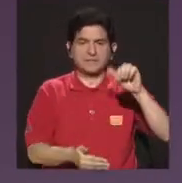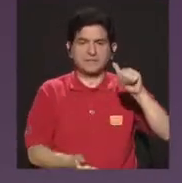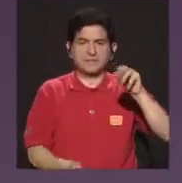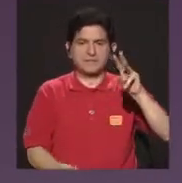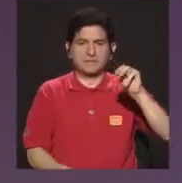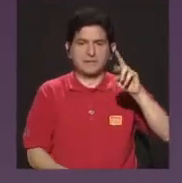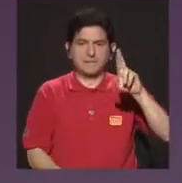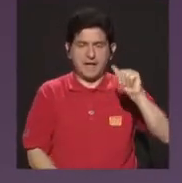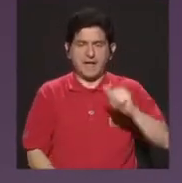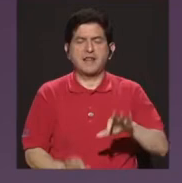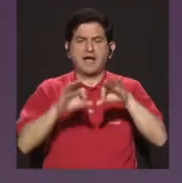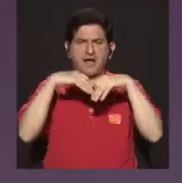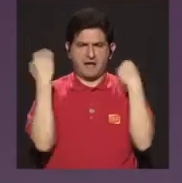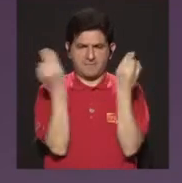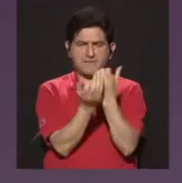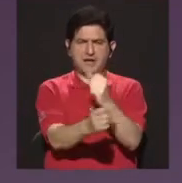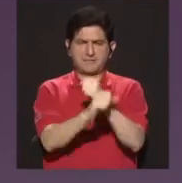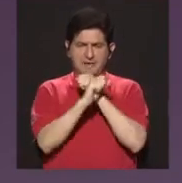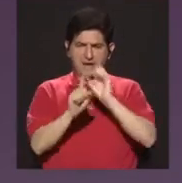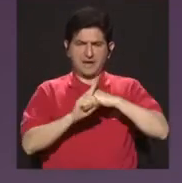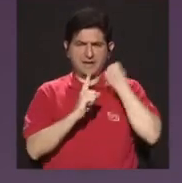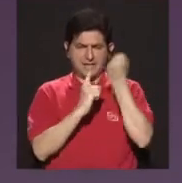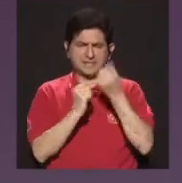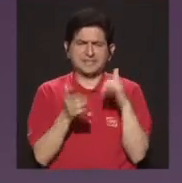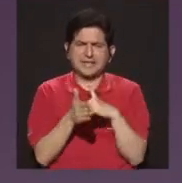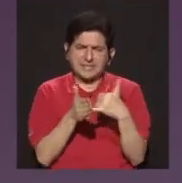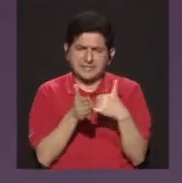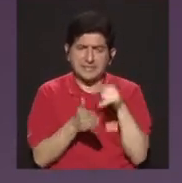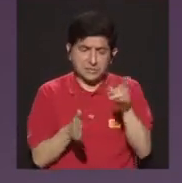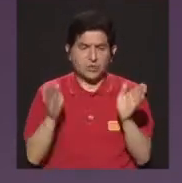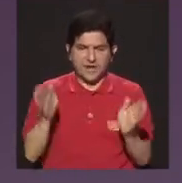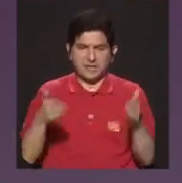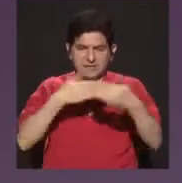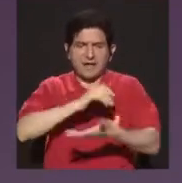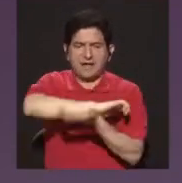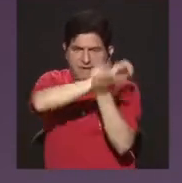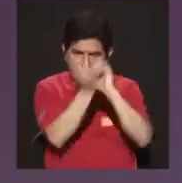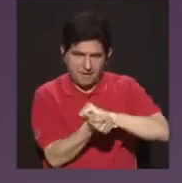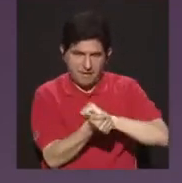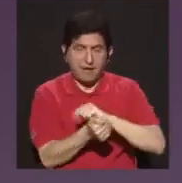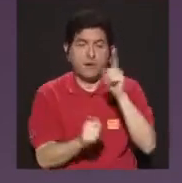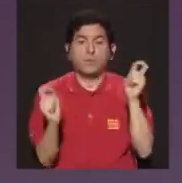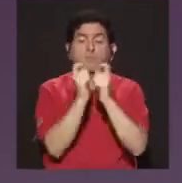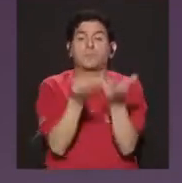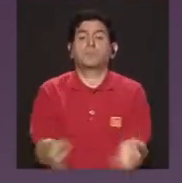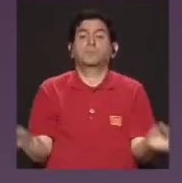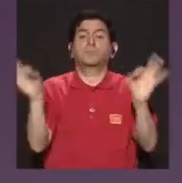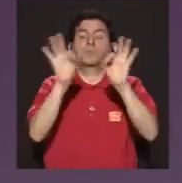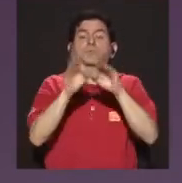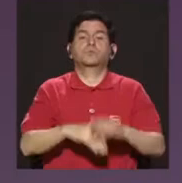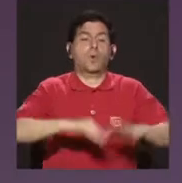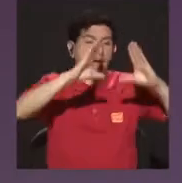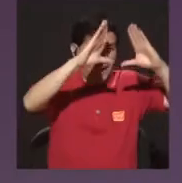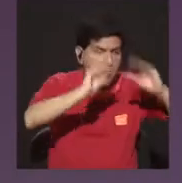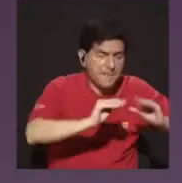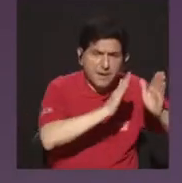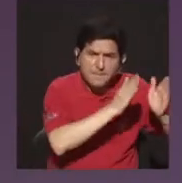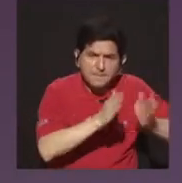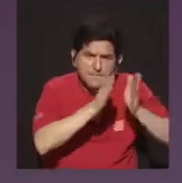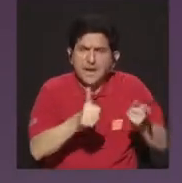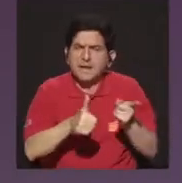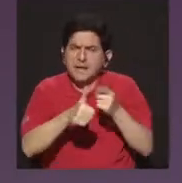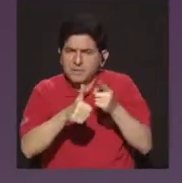a las familias sobre todo en condición de vulnerabilidad las cajas convertidoras y sobre esto hay un punto importante el apagón estaba planeado originalmente